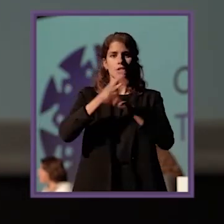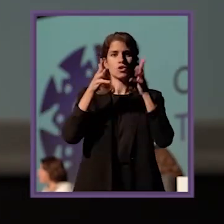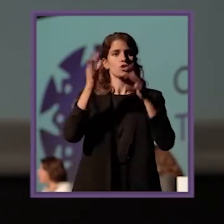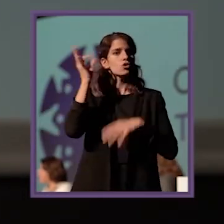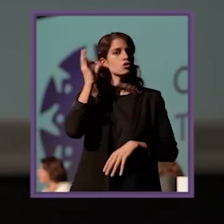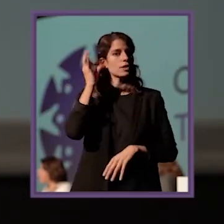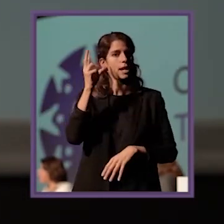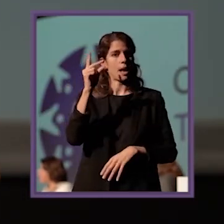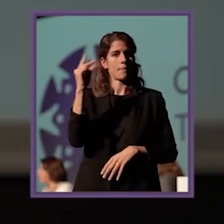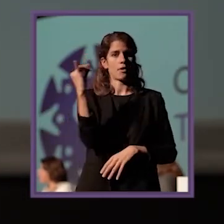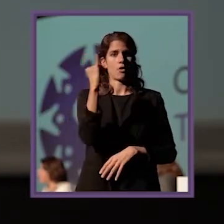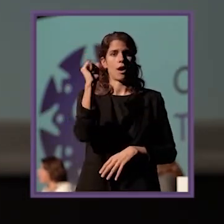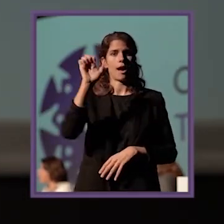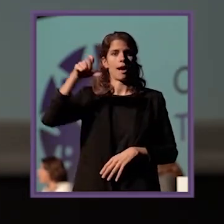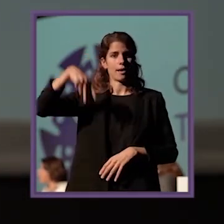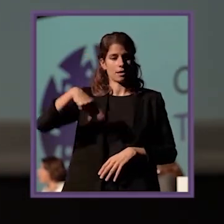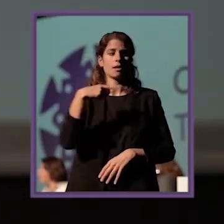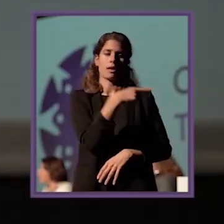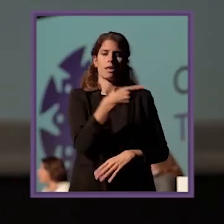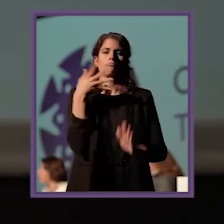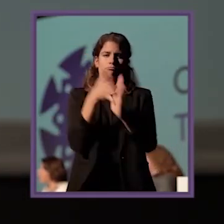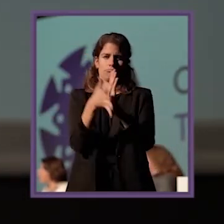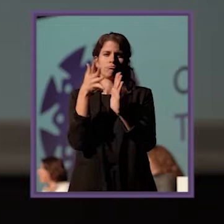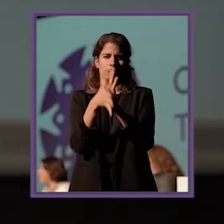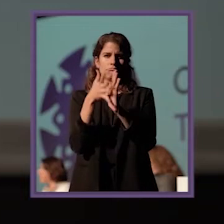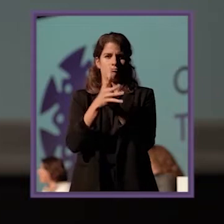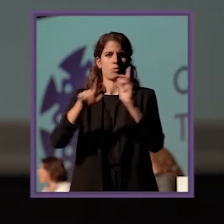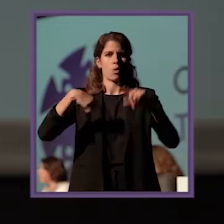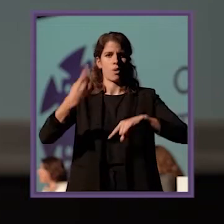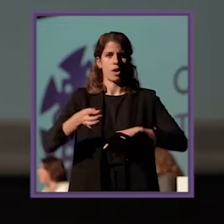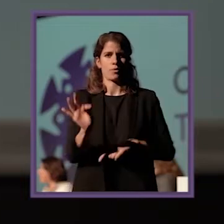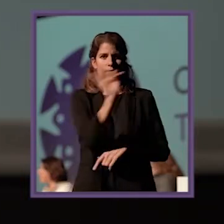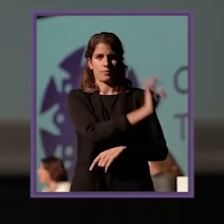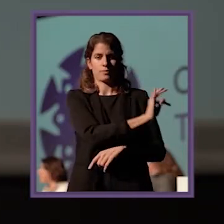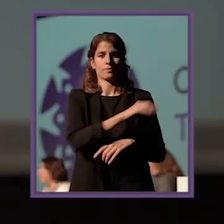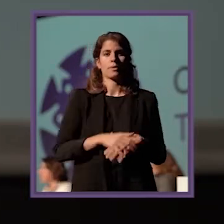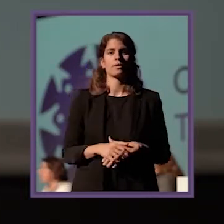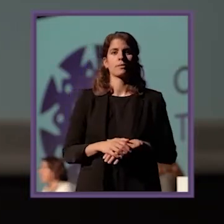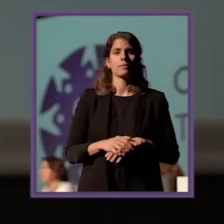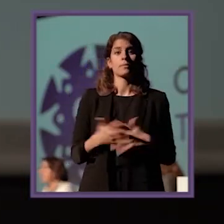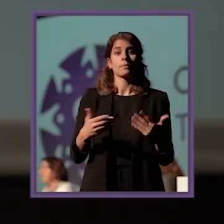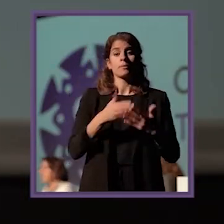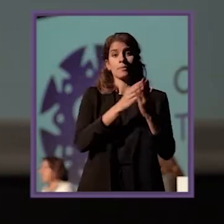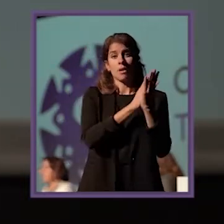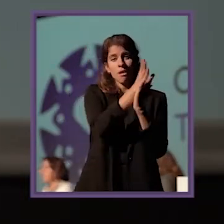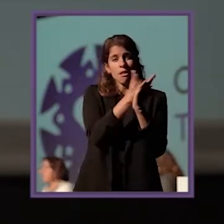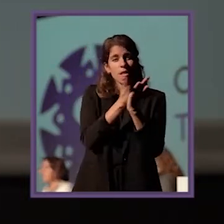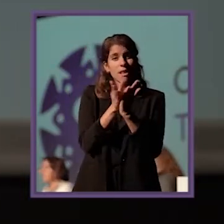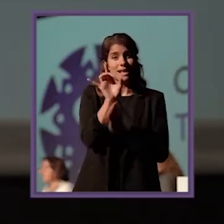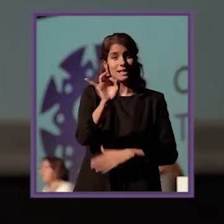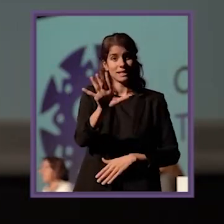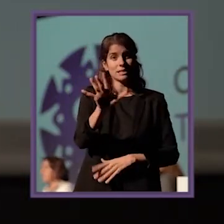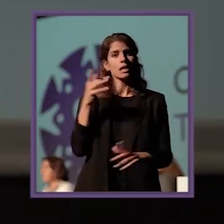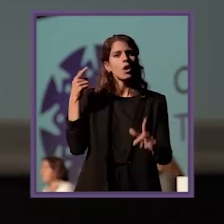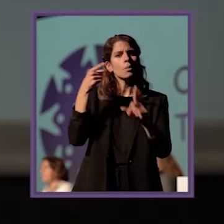de explicarle algunas de las líneas, pero basados en poner a la